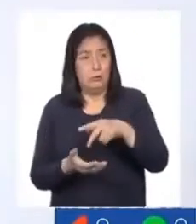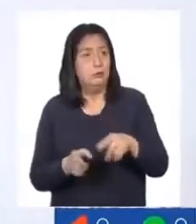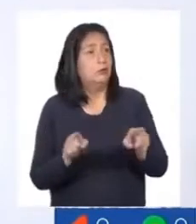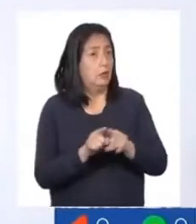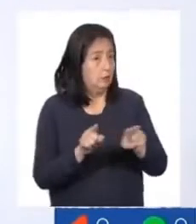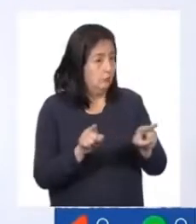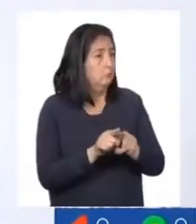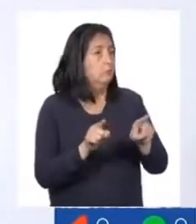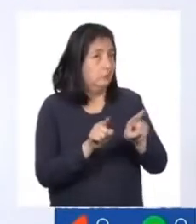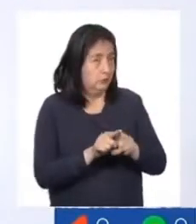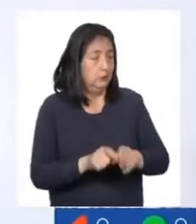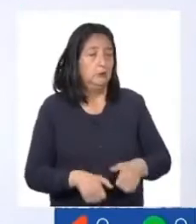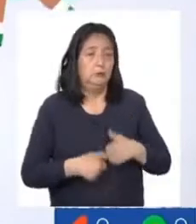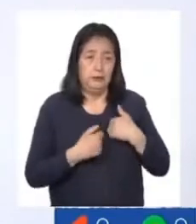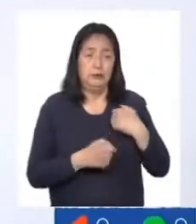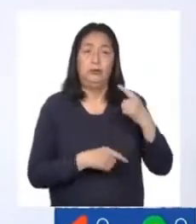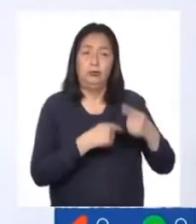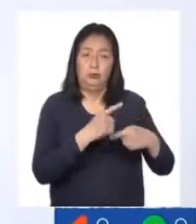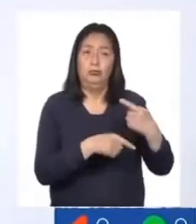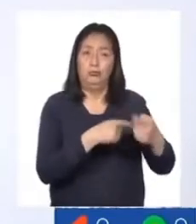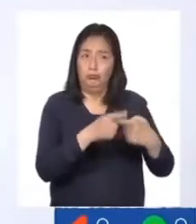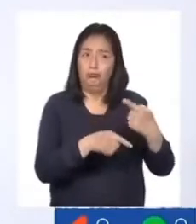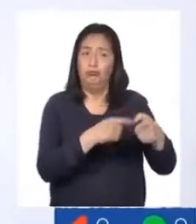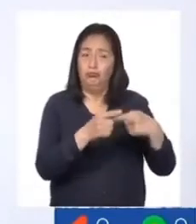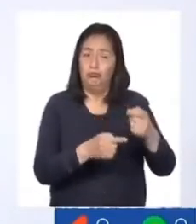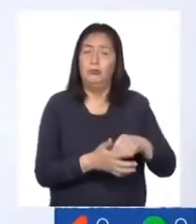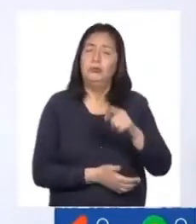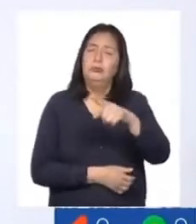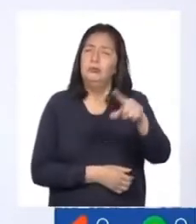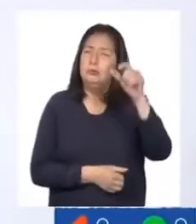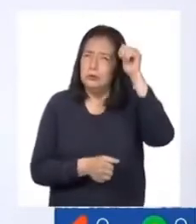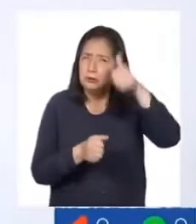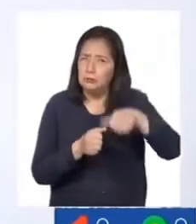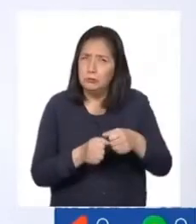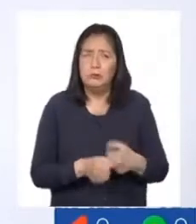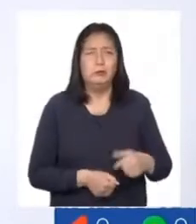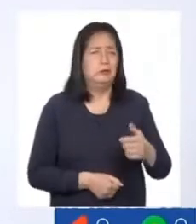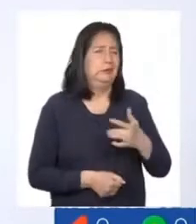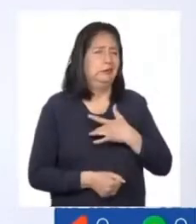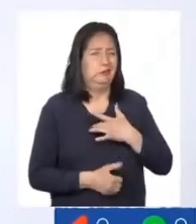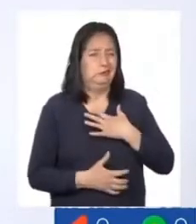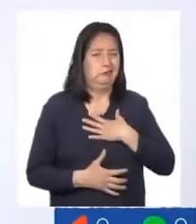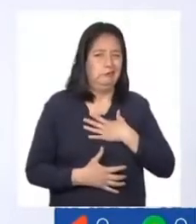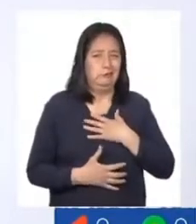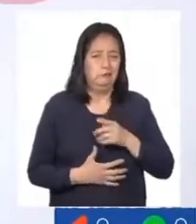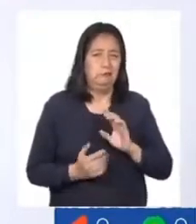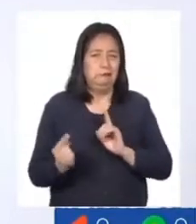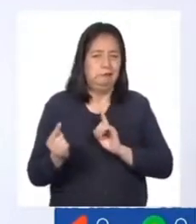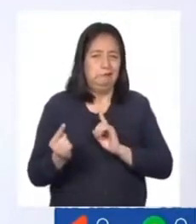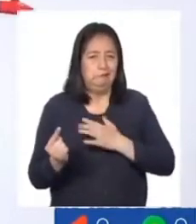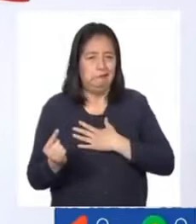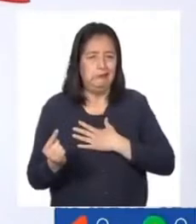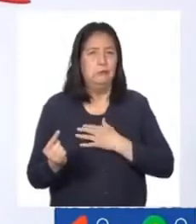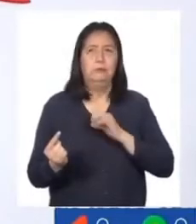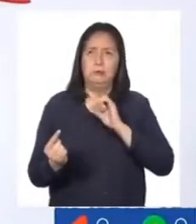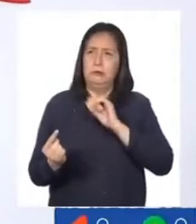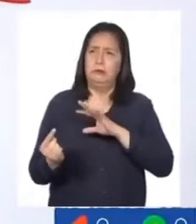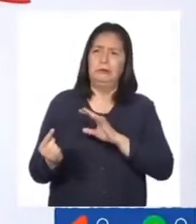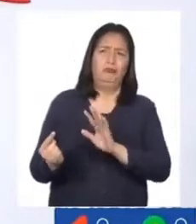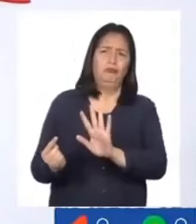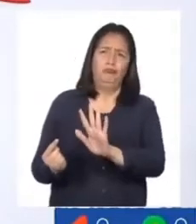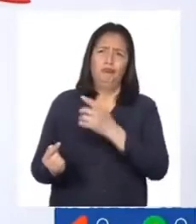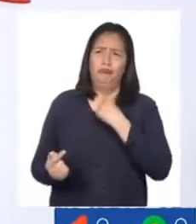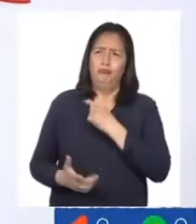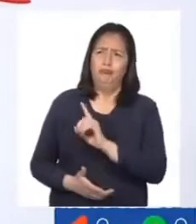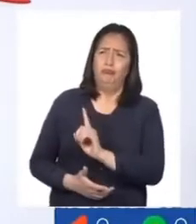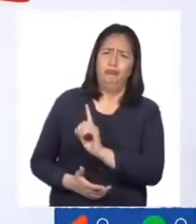es también en nuestra vida diaria. Recuerden siempre que si nos sentimos incómodos con algo, podemos decir que eso no